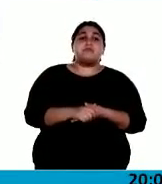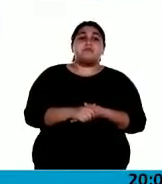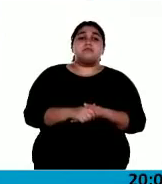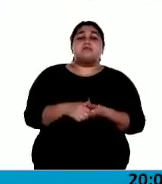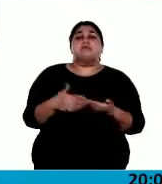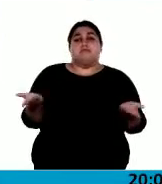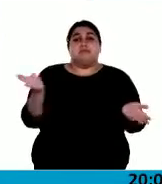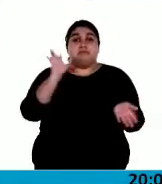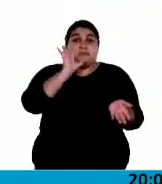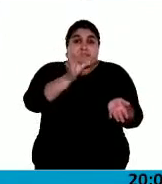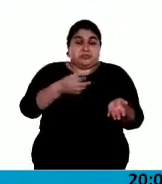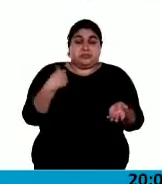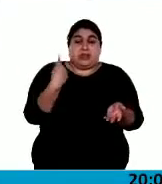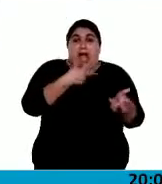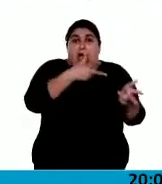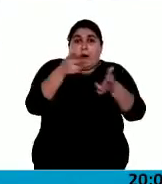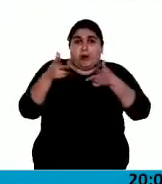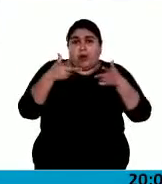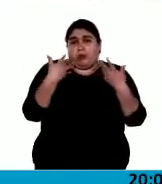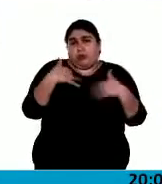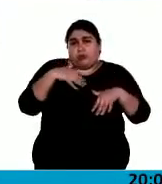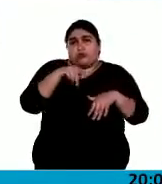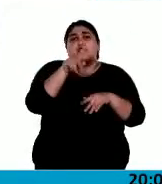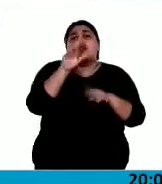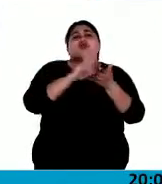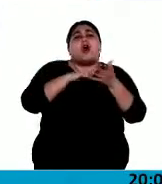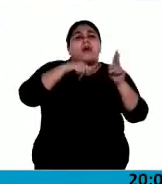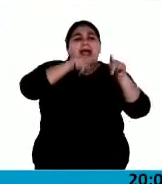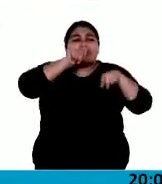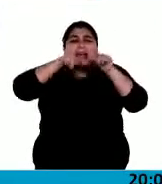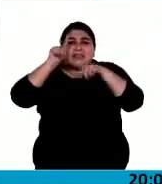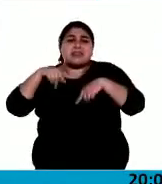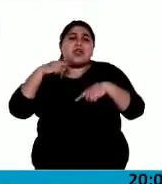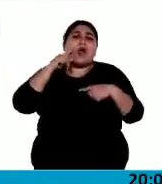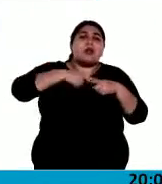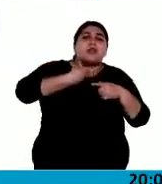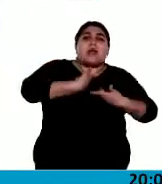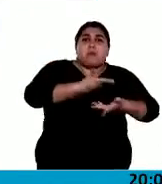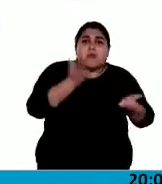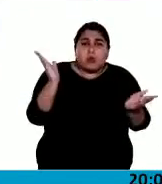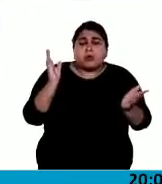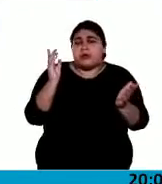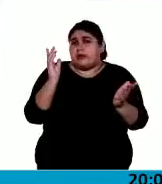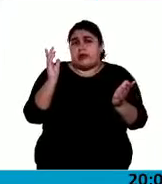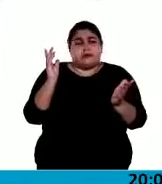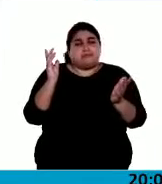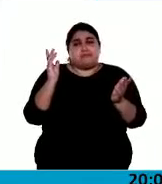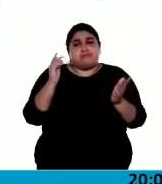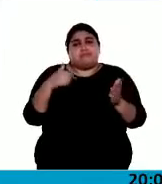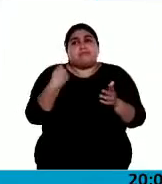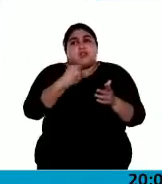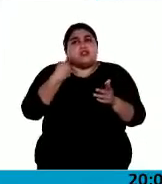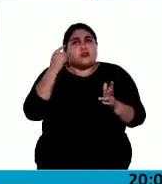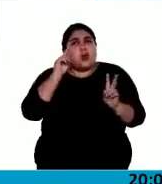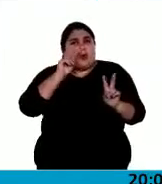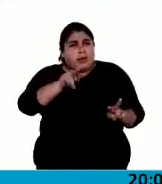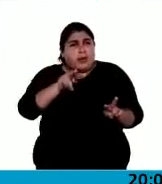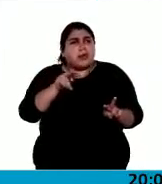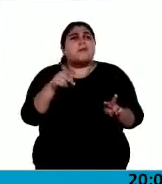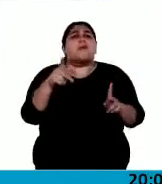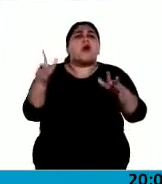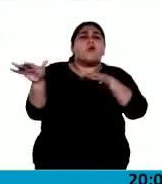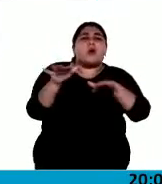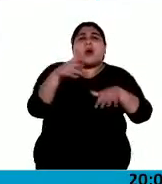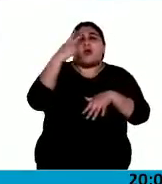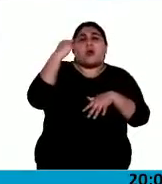Claramente hemos hablado mucho en esta sesión sobre el valor de las estadísticas para definir políticas públicas, por lo tanto no es poca cosa que en vez de haber 9.000 fallecidos